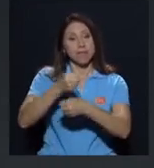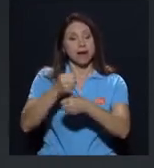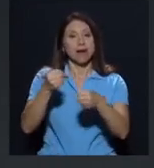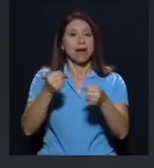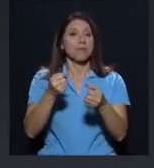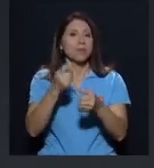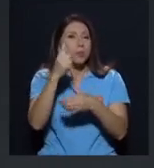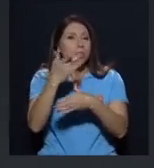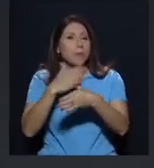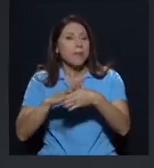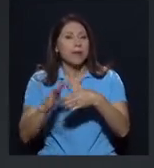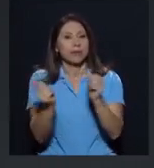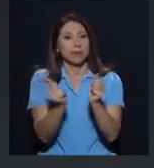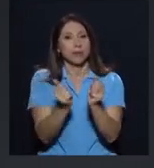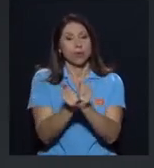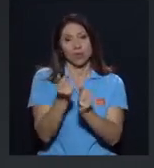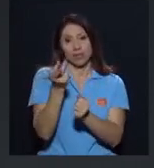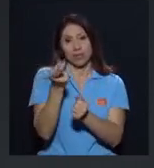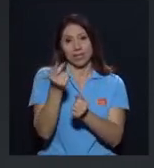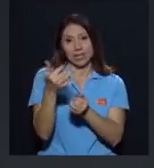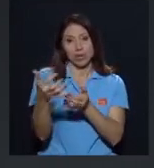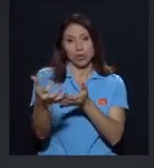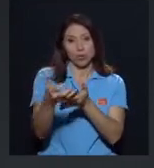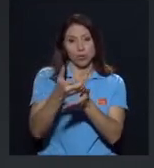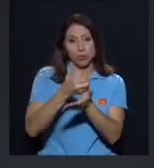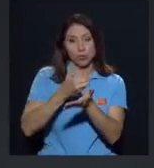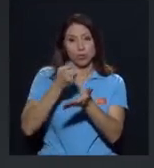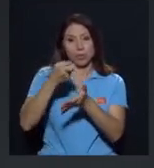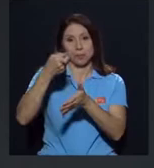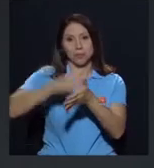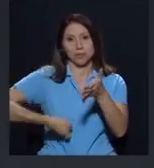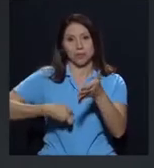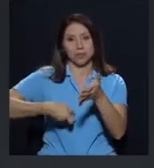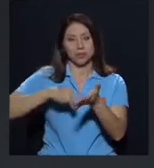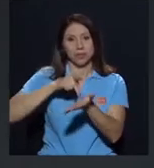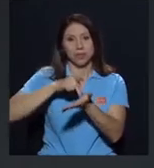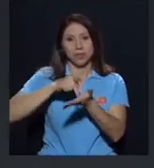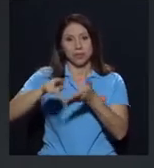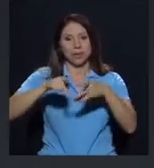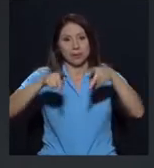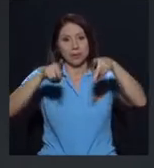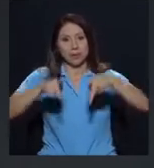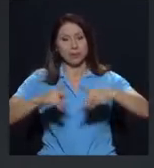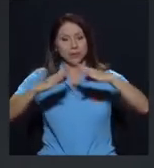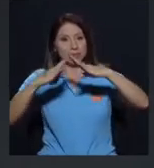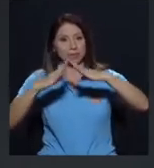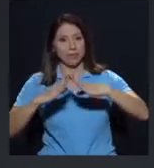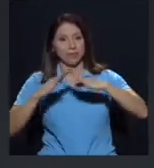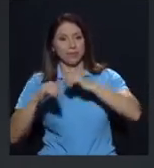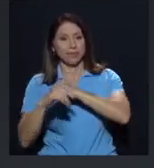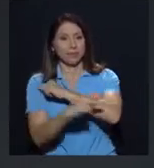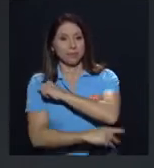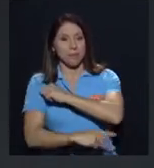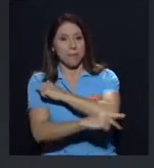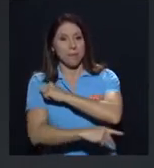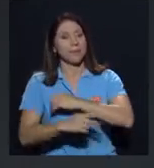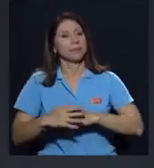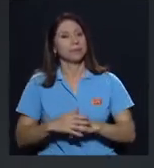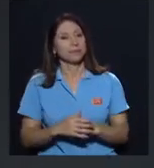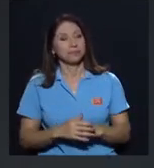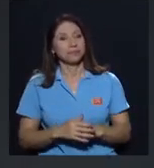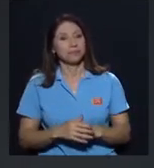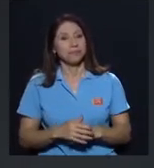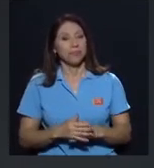parcialmente con los impuestos que tributan los habitantes de este país voy a dejar